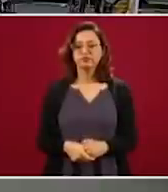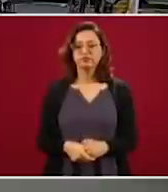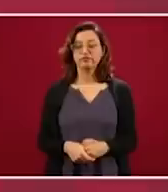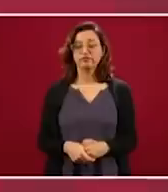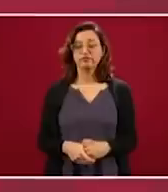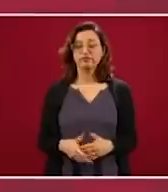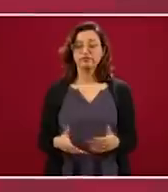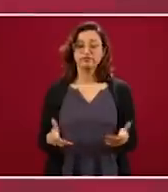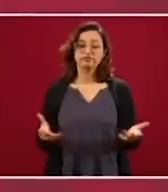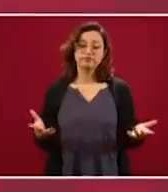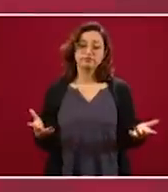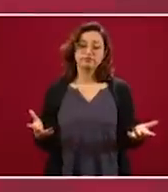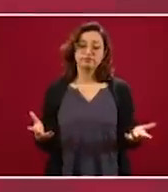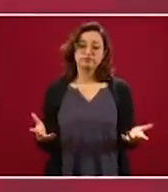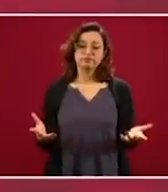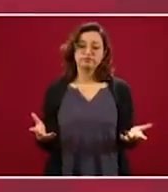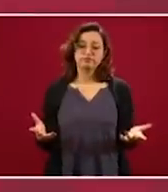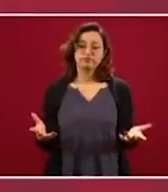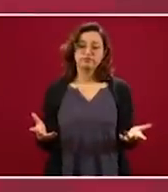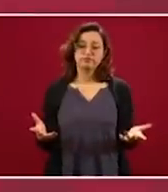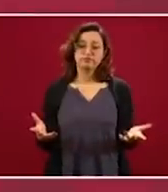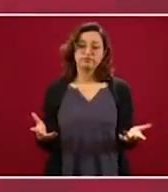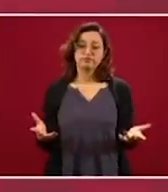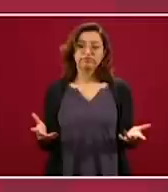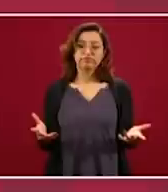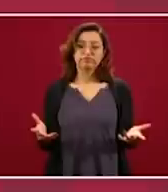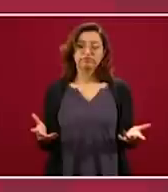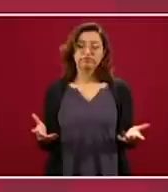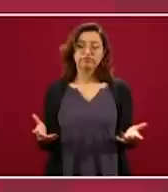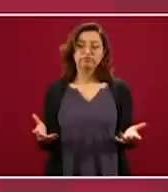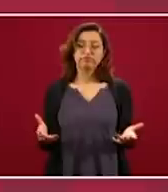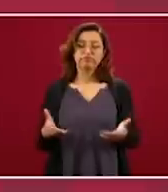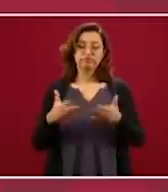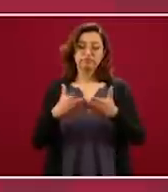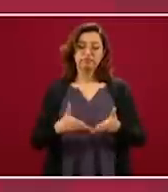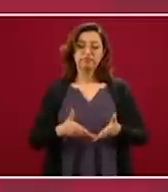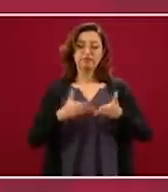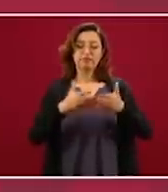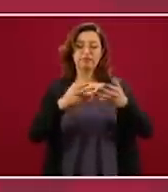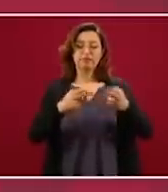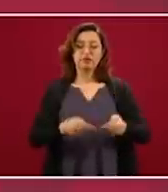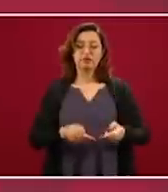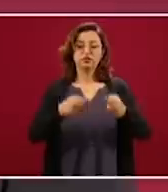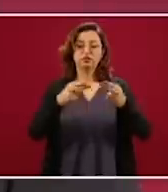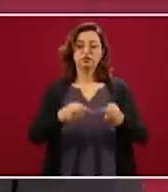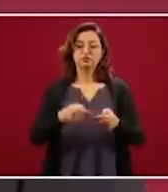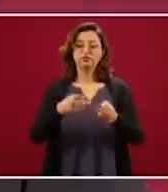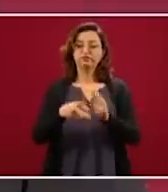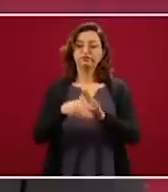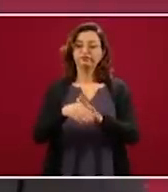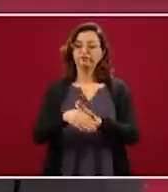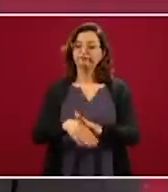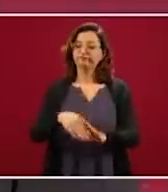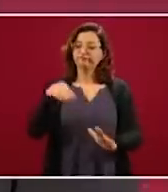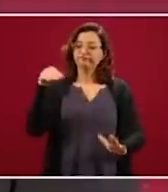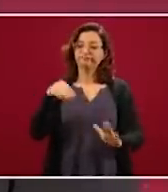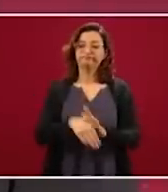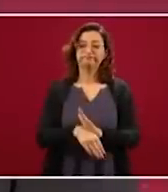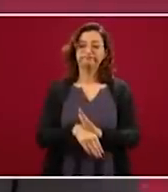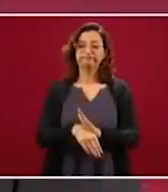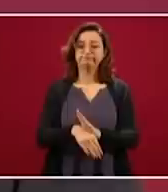pues se arruinó, la Marina Mercante se arruinó a partir de